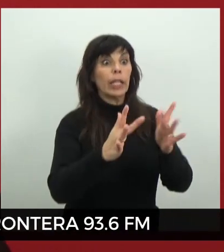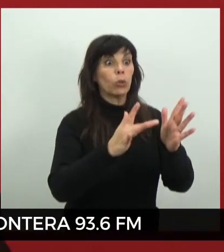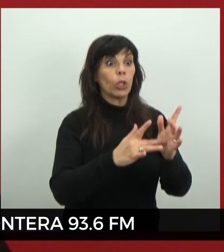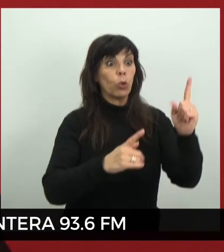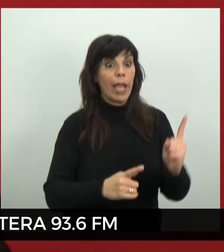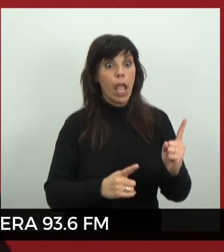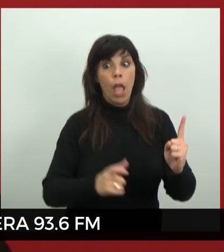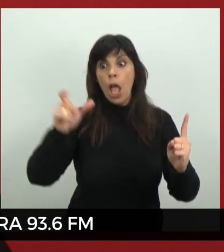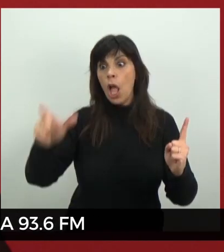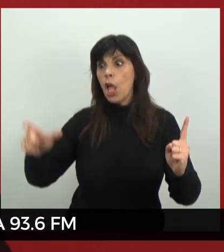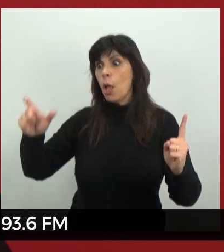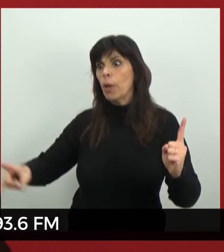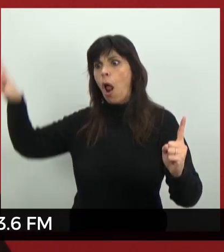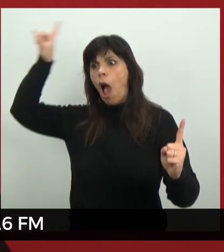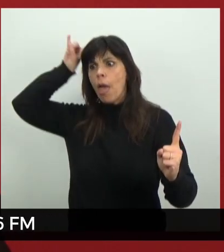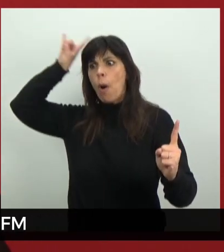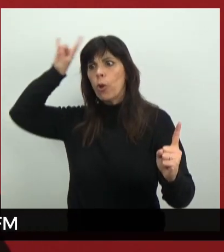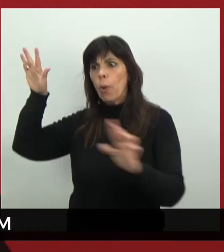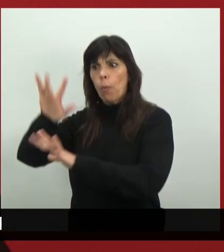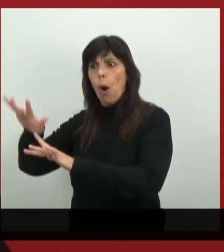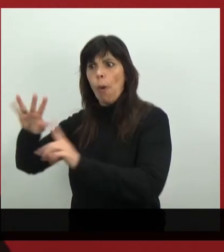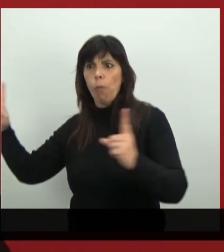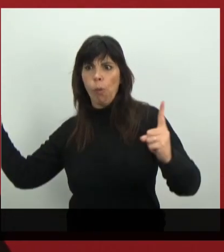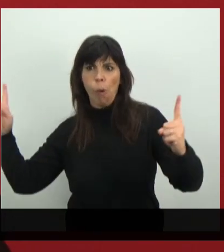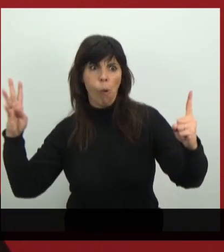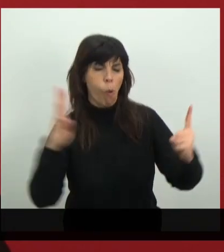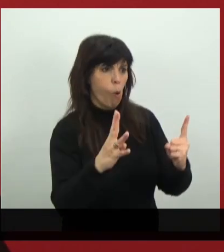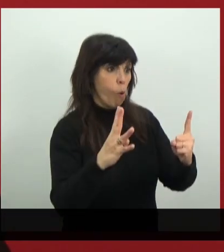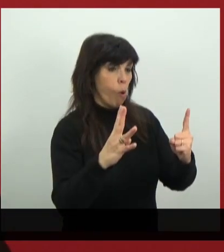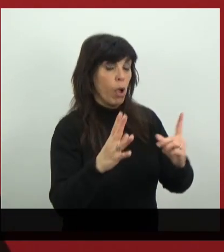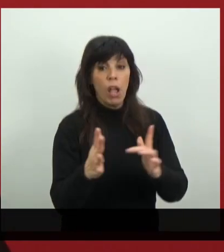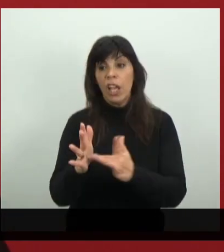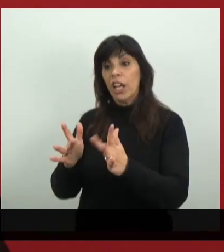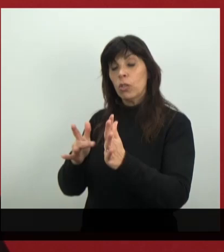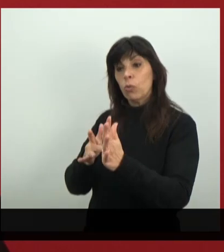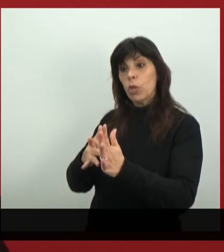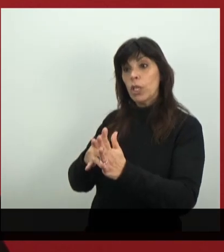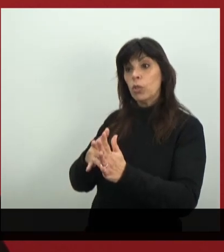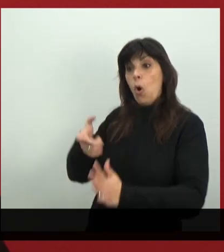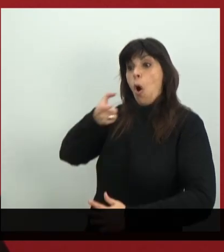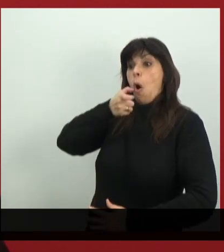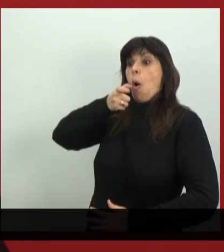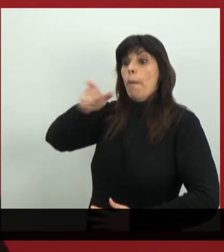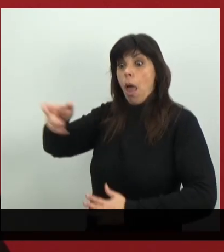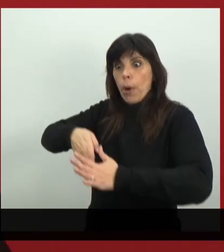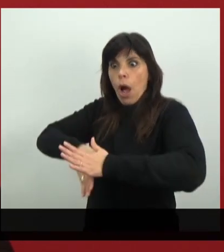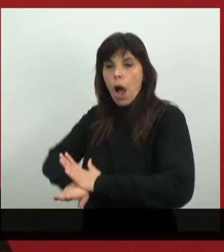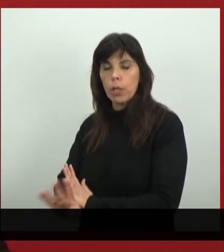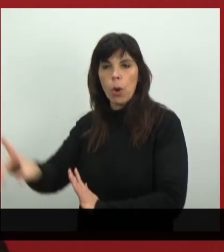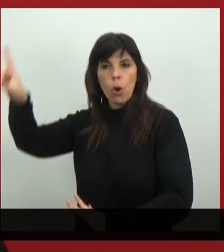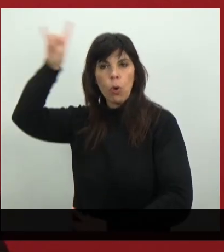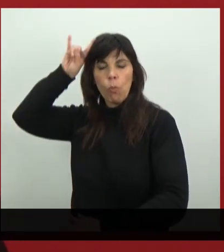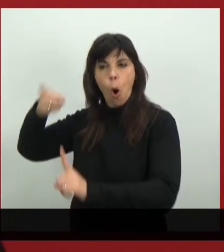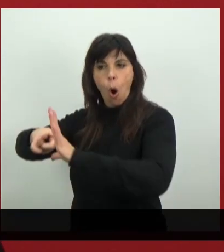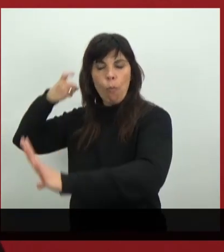con la palabra echó fuera los demonios. ¿Has oído? Con la palabra. Hay algo